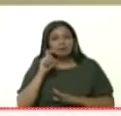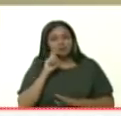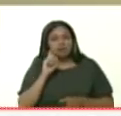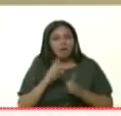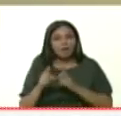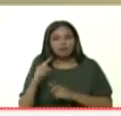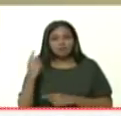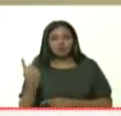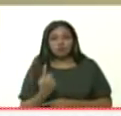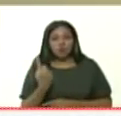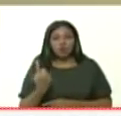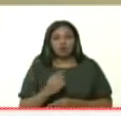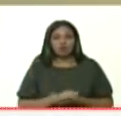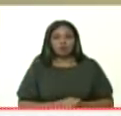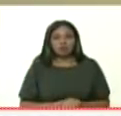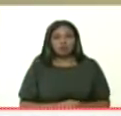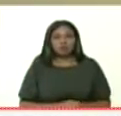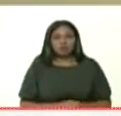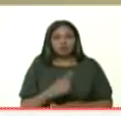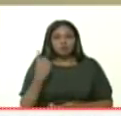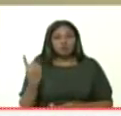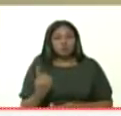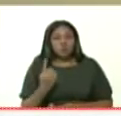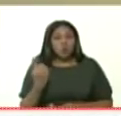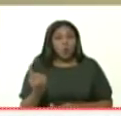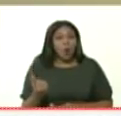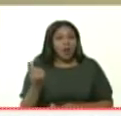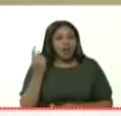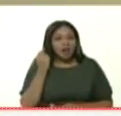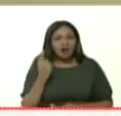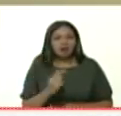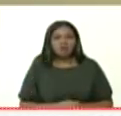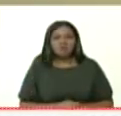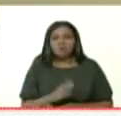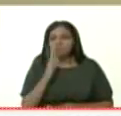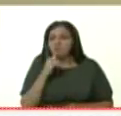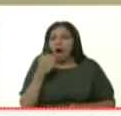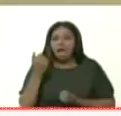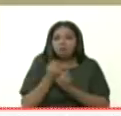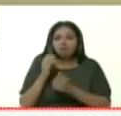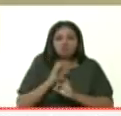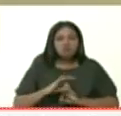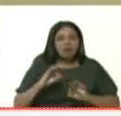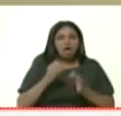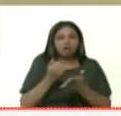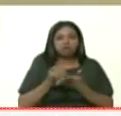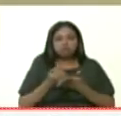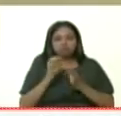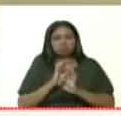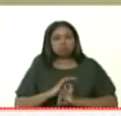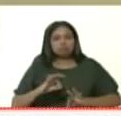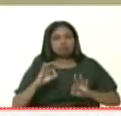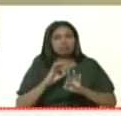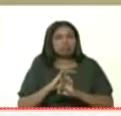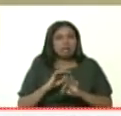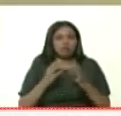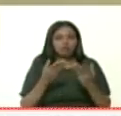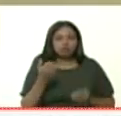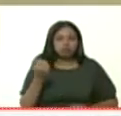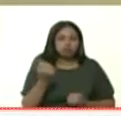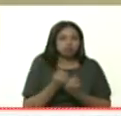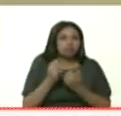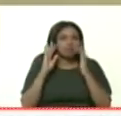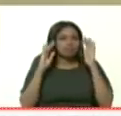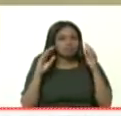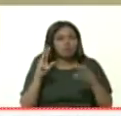veces sola, solita, y no tiene nadie que le dé una mano, una ayuda, una